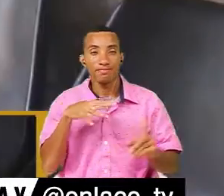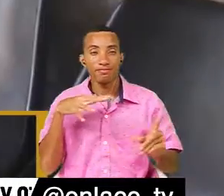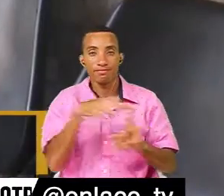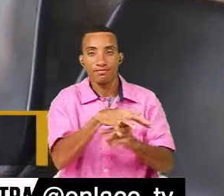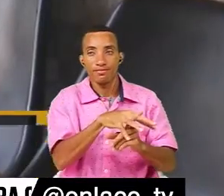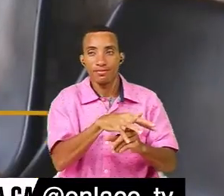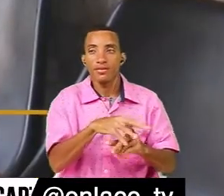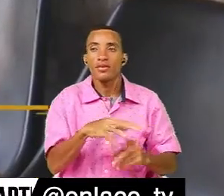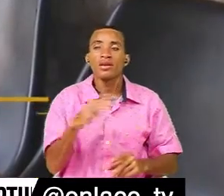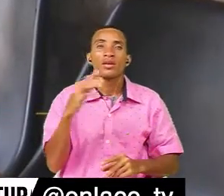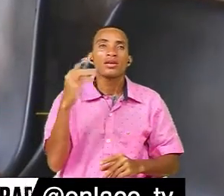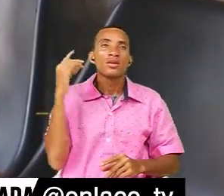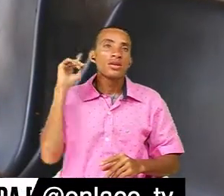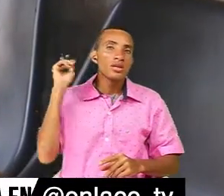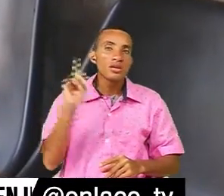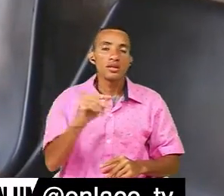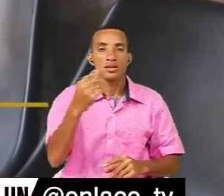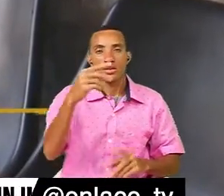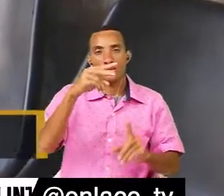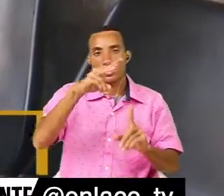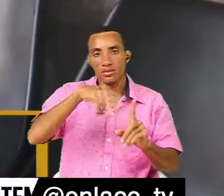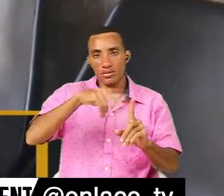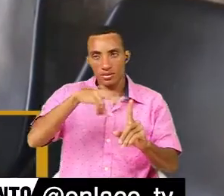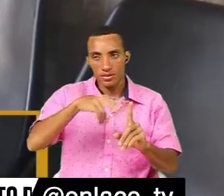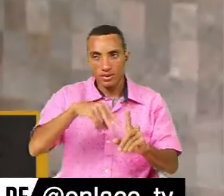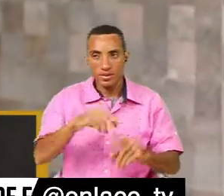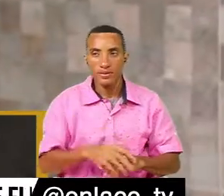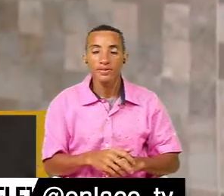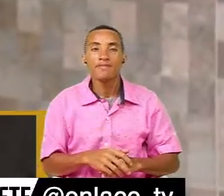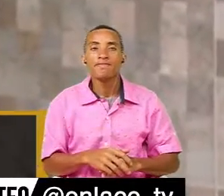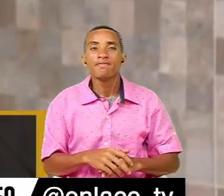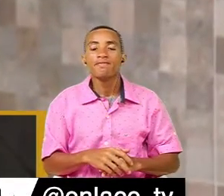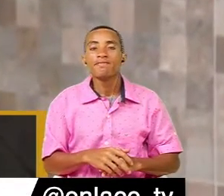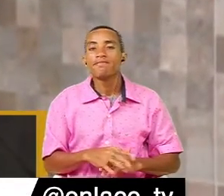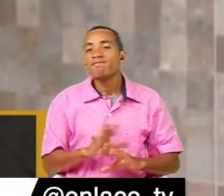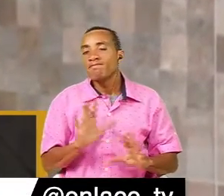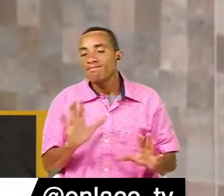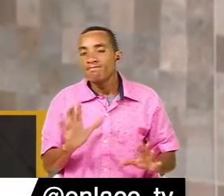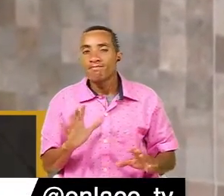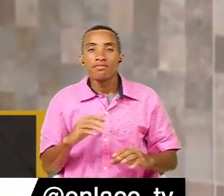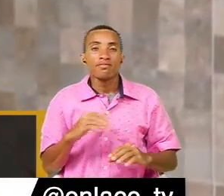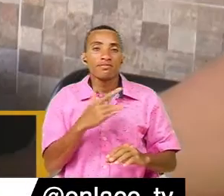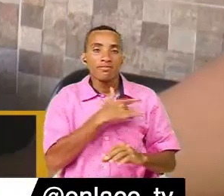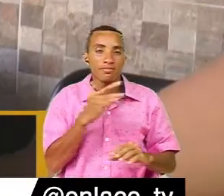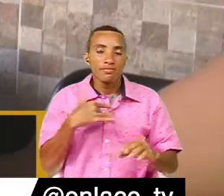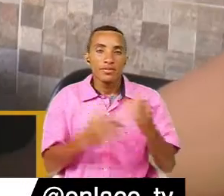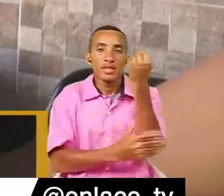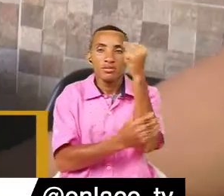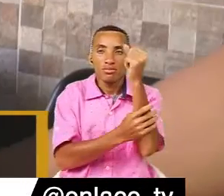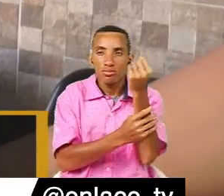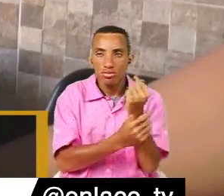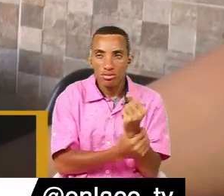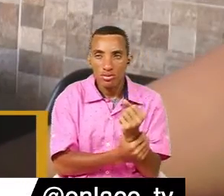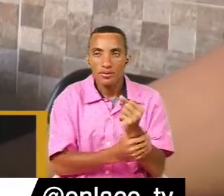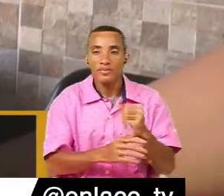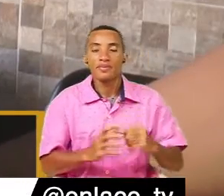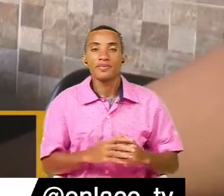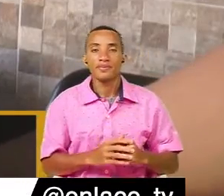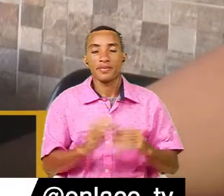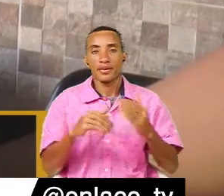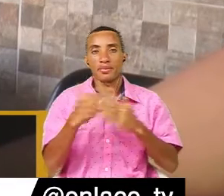Pineda desde hace 17 meses. Desde esa fecha su salud se deterioró visiblemente. Sí, me comenzó con una